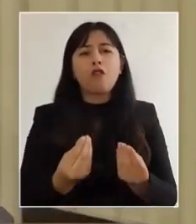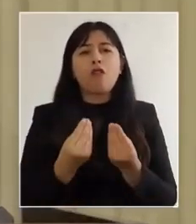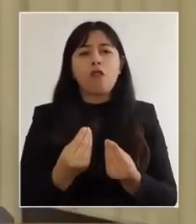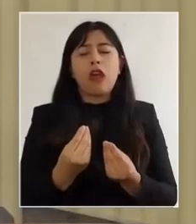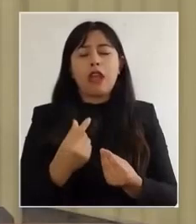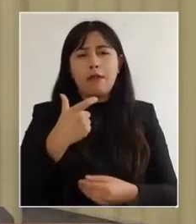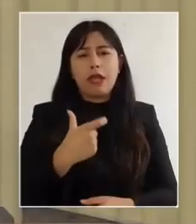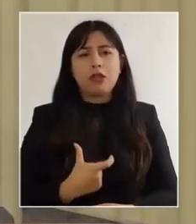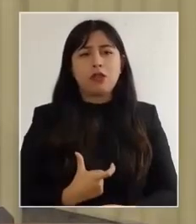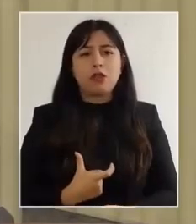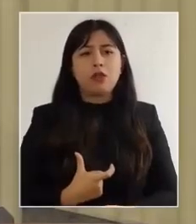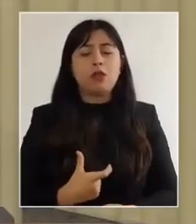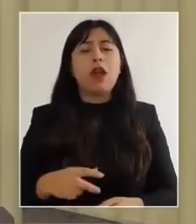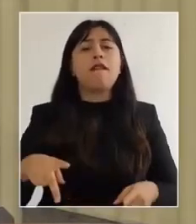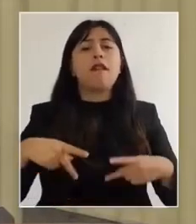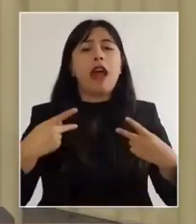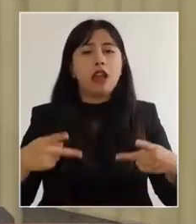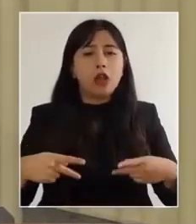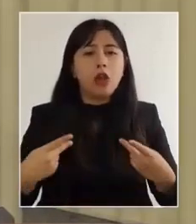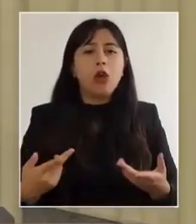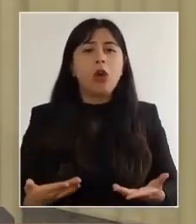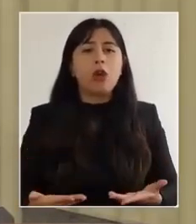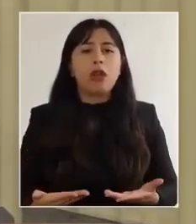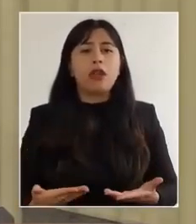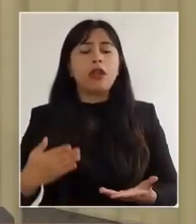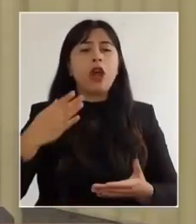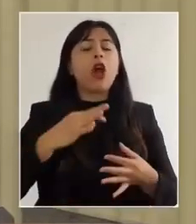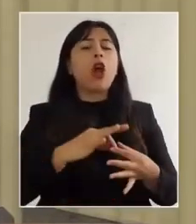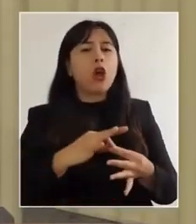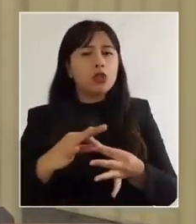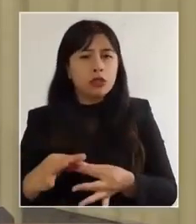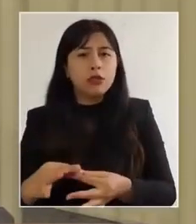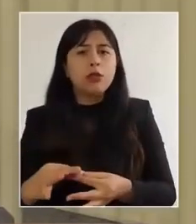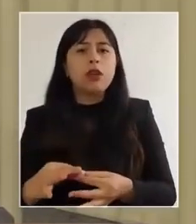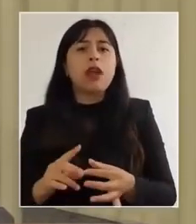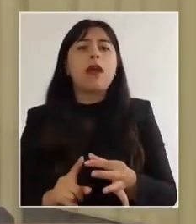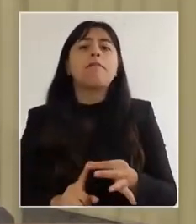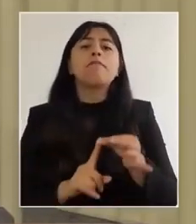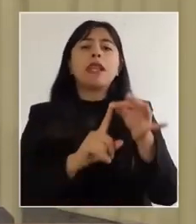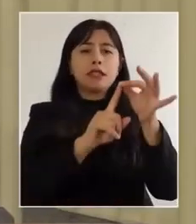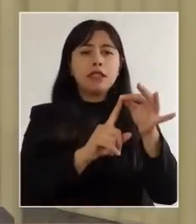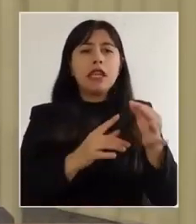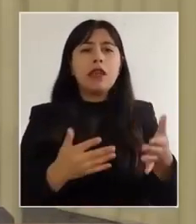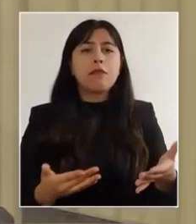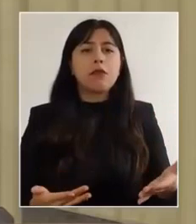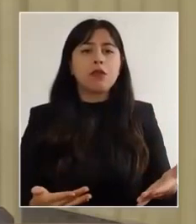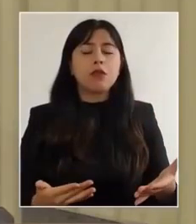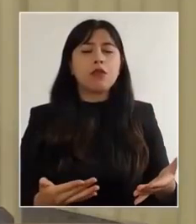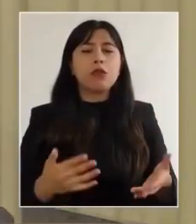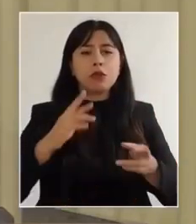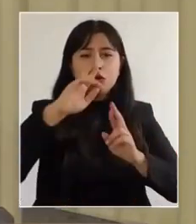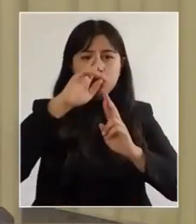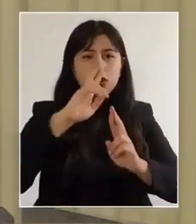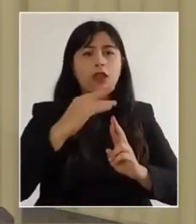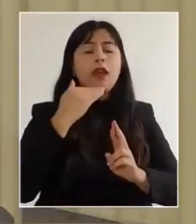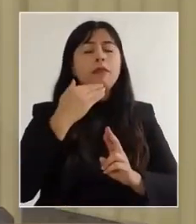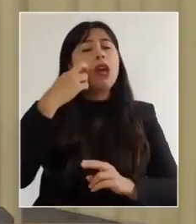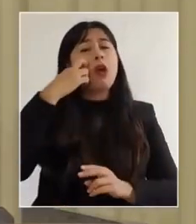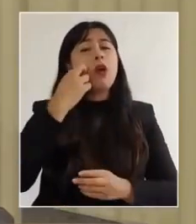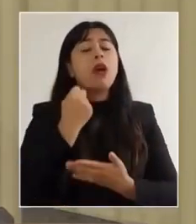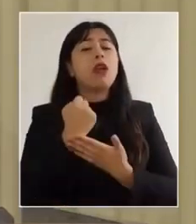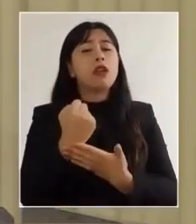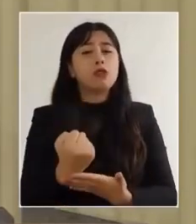persona con valores con consecuencia con principio y una enorme humanidad y solidaridad